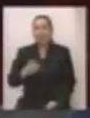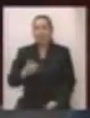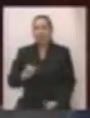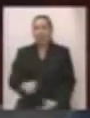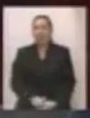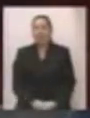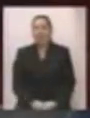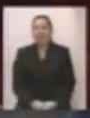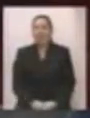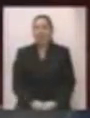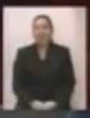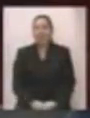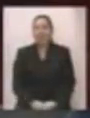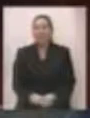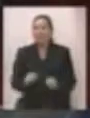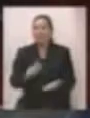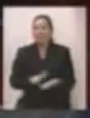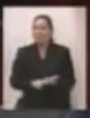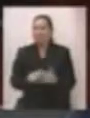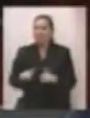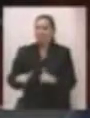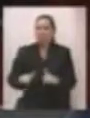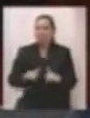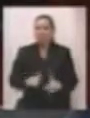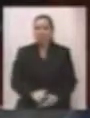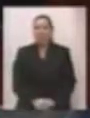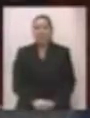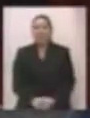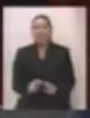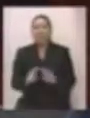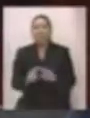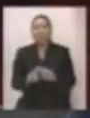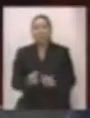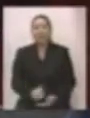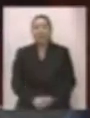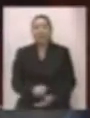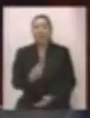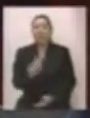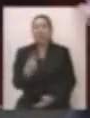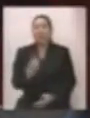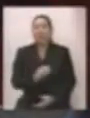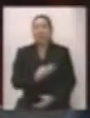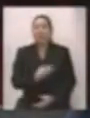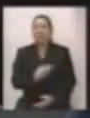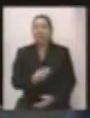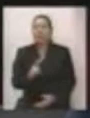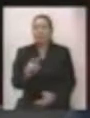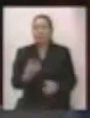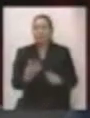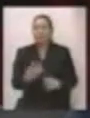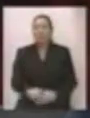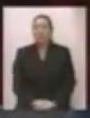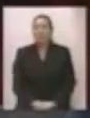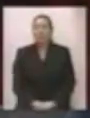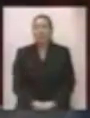Moya, habiendo sido aprobado por unanimidad en sesión realizada el 22 de mayo del